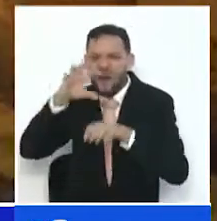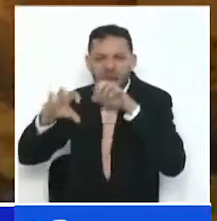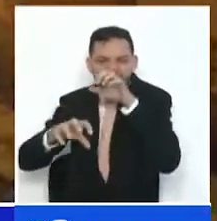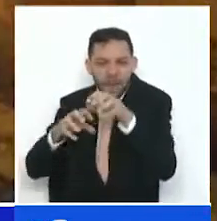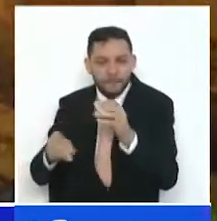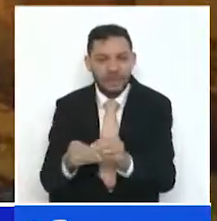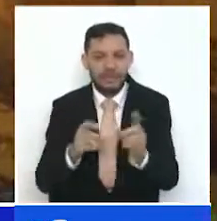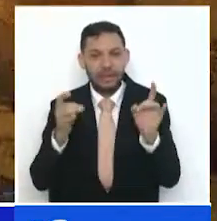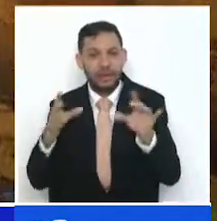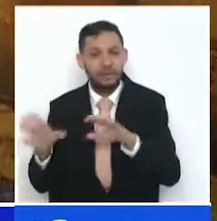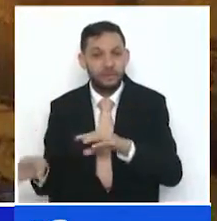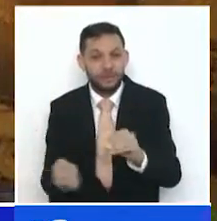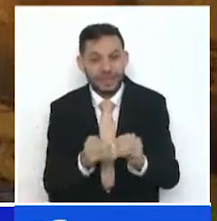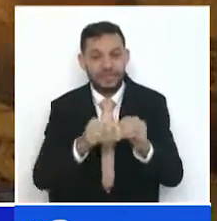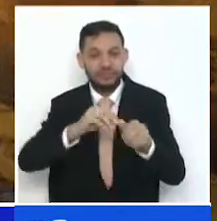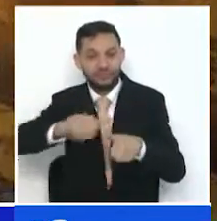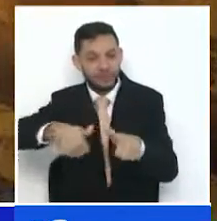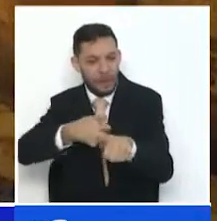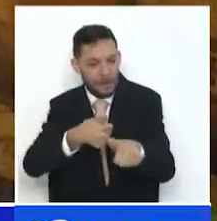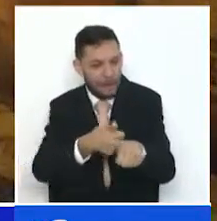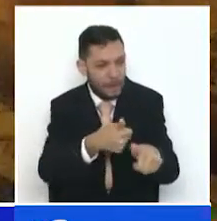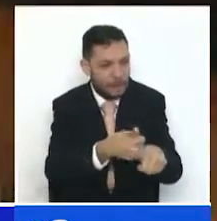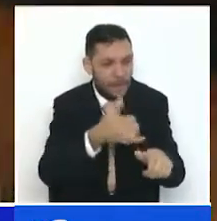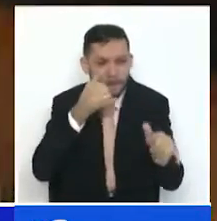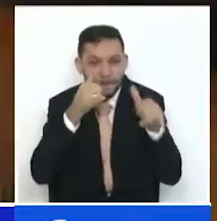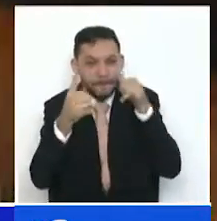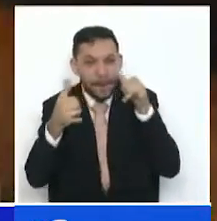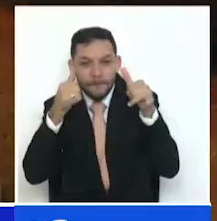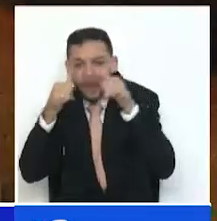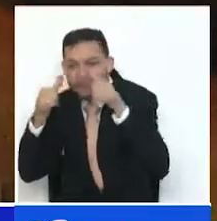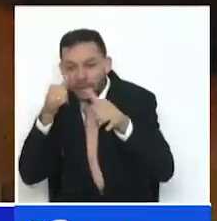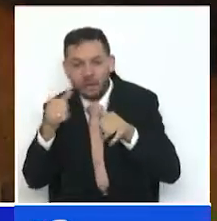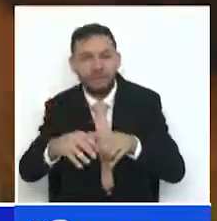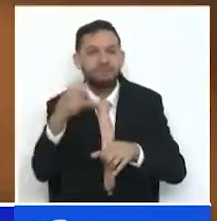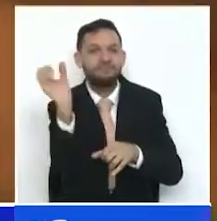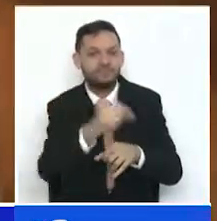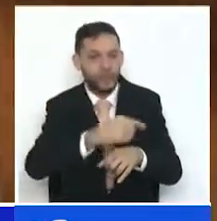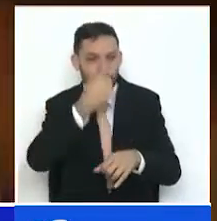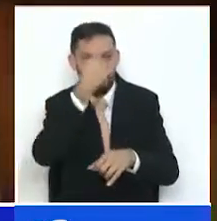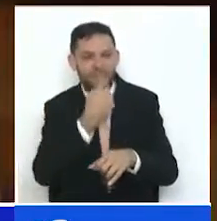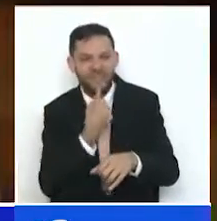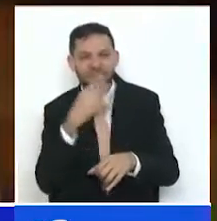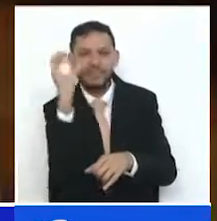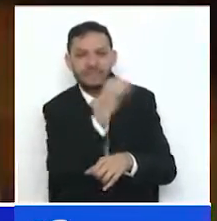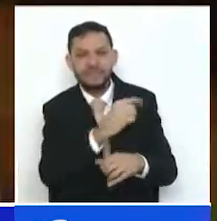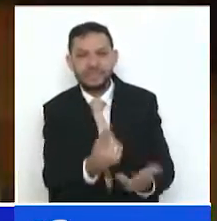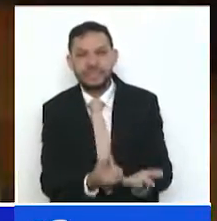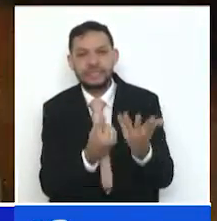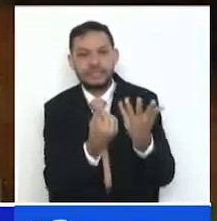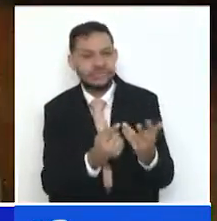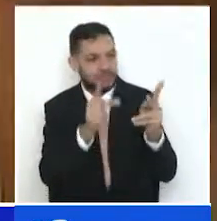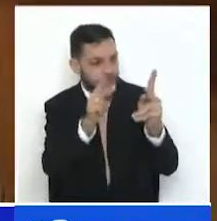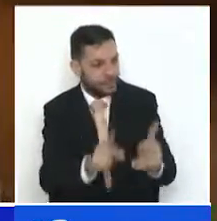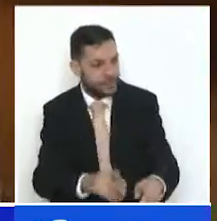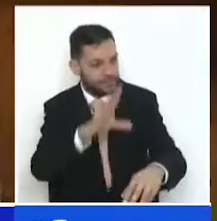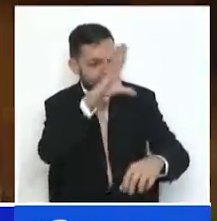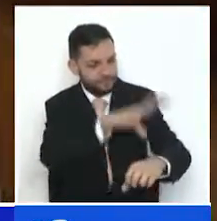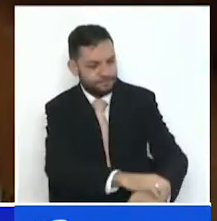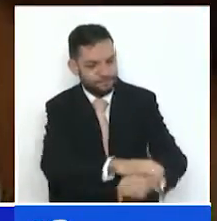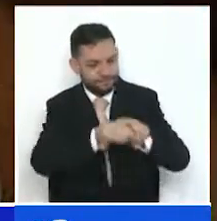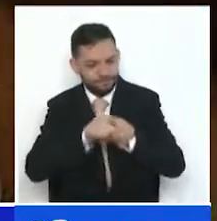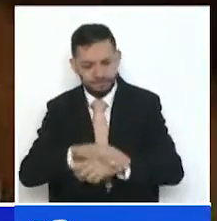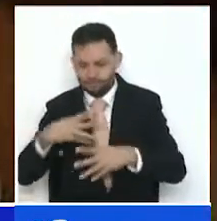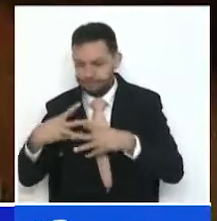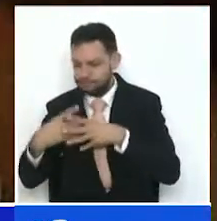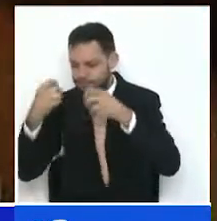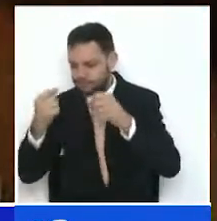Manizales informó que a través del seguimiento al circuito cerrado de televisión logró la conducción de 6 personas al centro transitorio por protección por alterar el